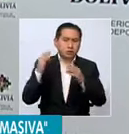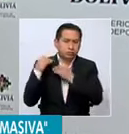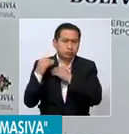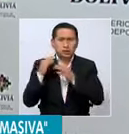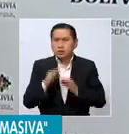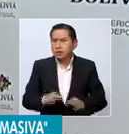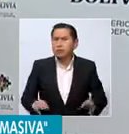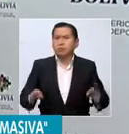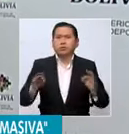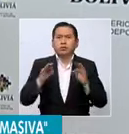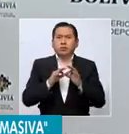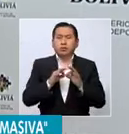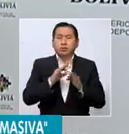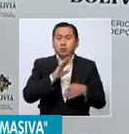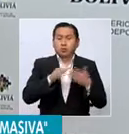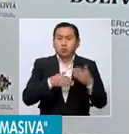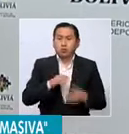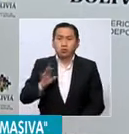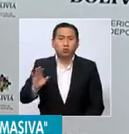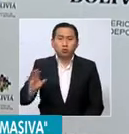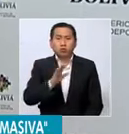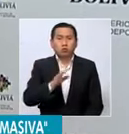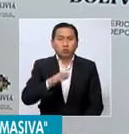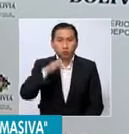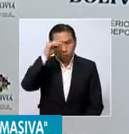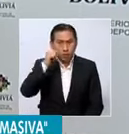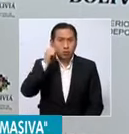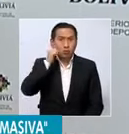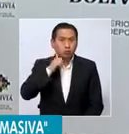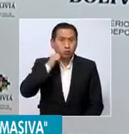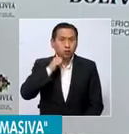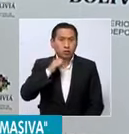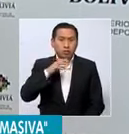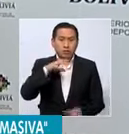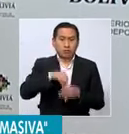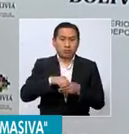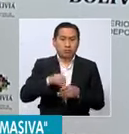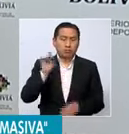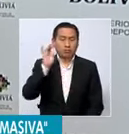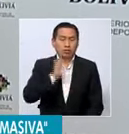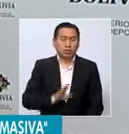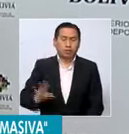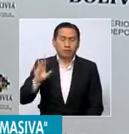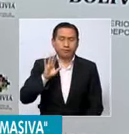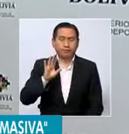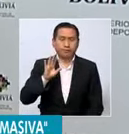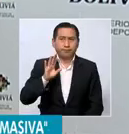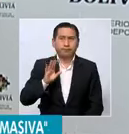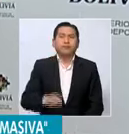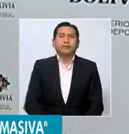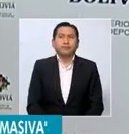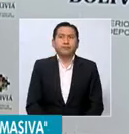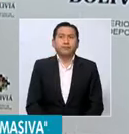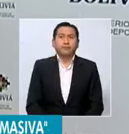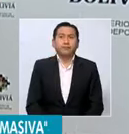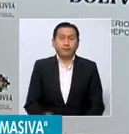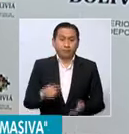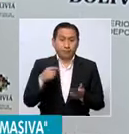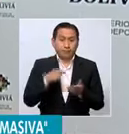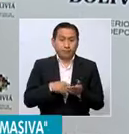de todos aquellos hombres y mujeres que componen el pueblo boliviano este ha sido